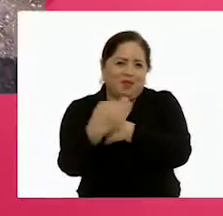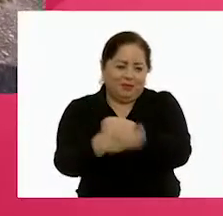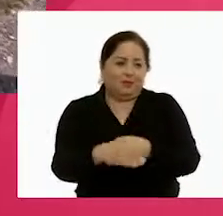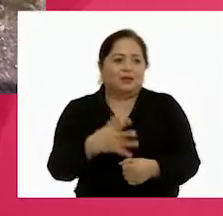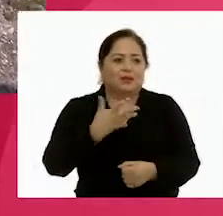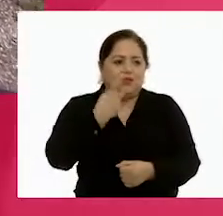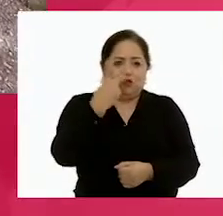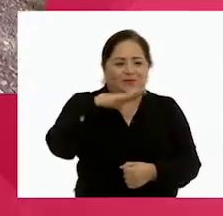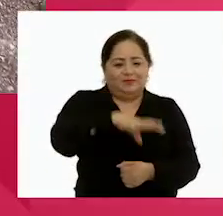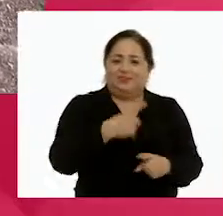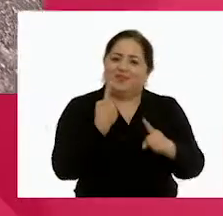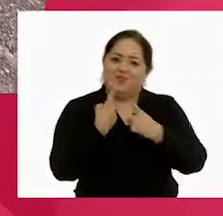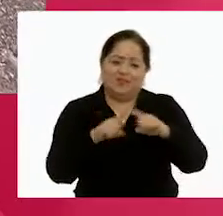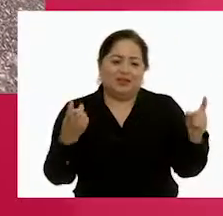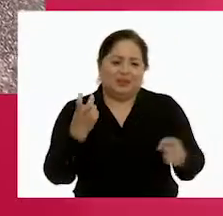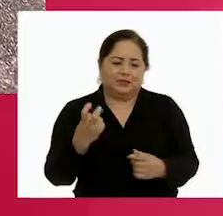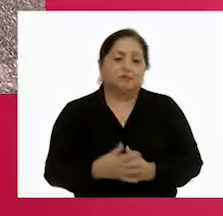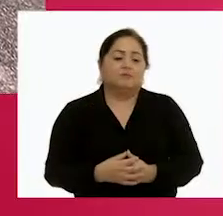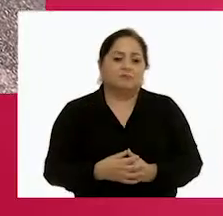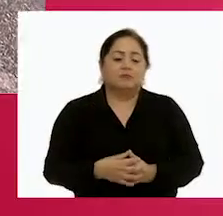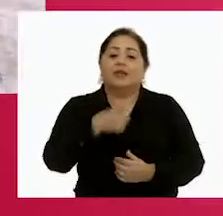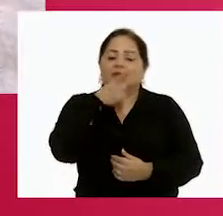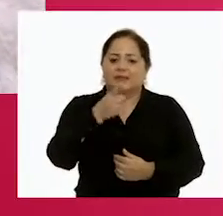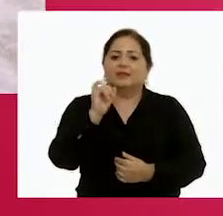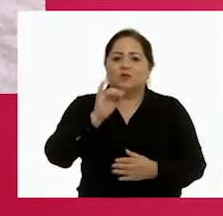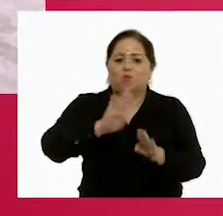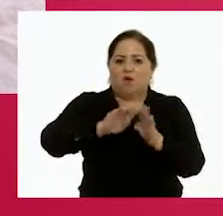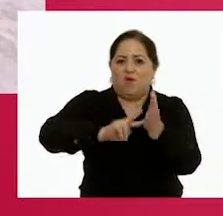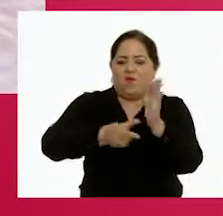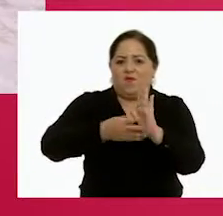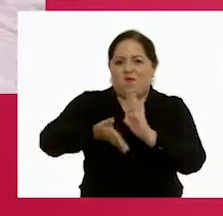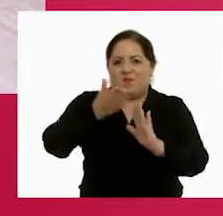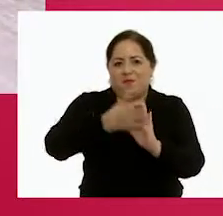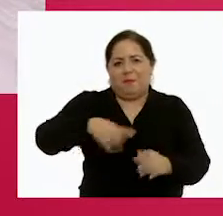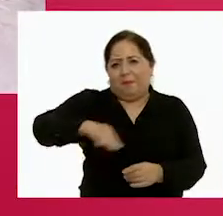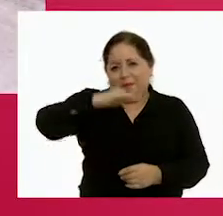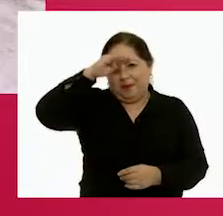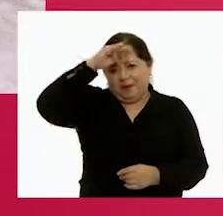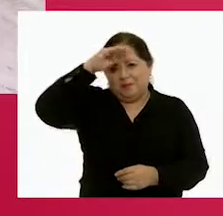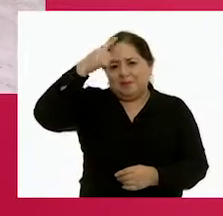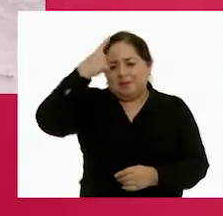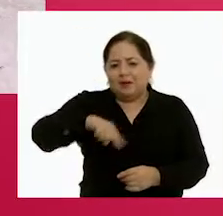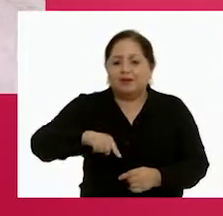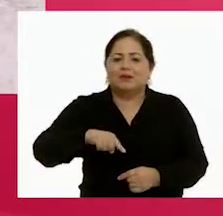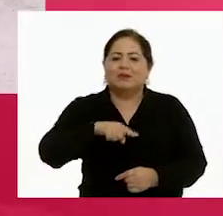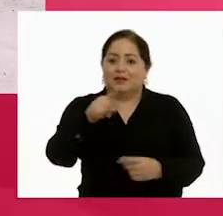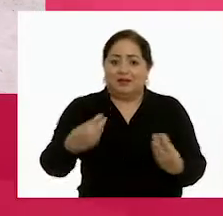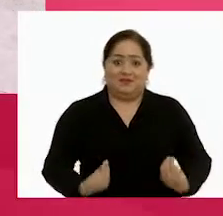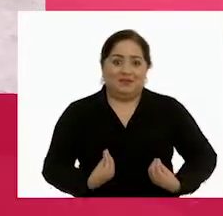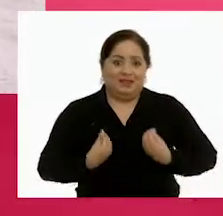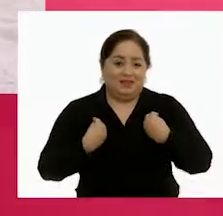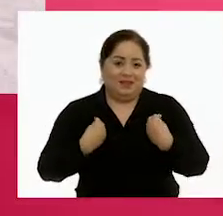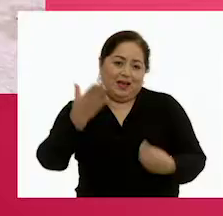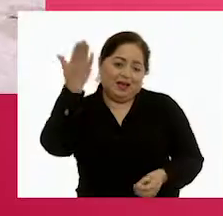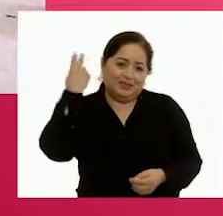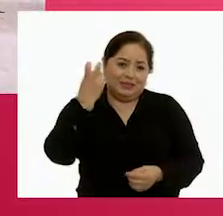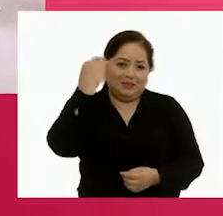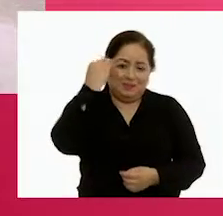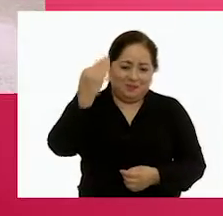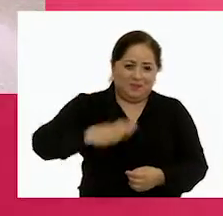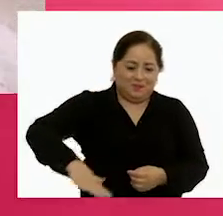las dos modalidades. Sí. Así es. Estamos hablando de arquitectura pensada justamente para que la vida que se desarrollaba en